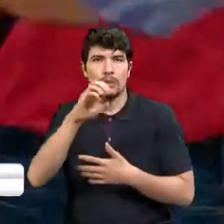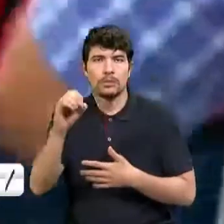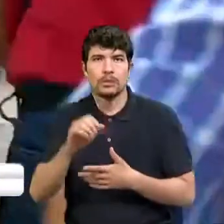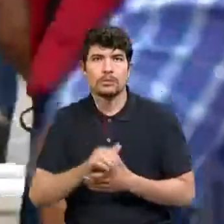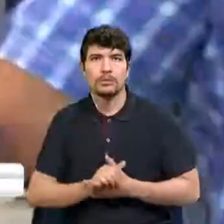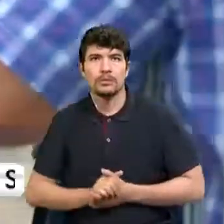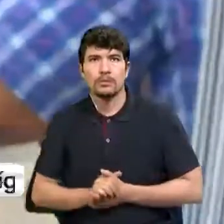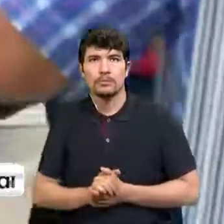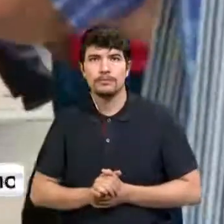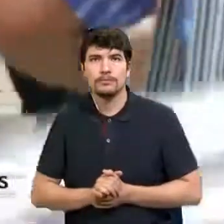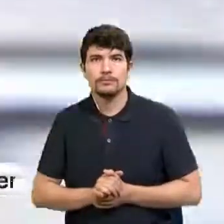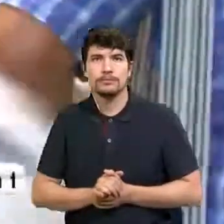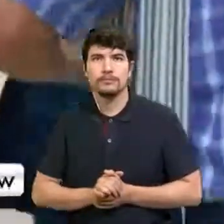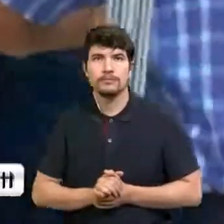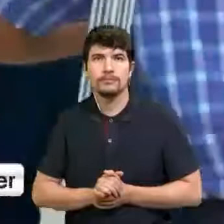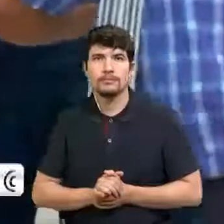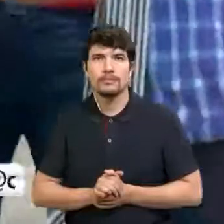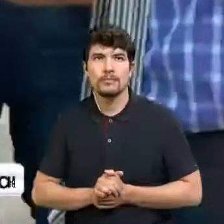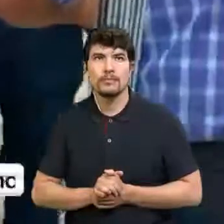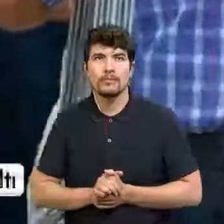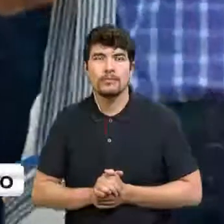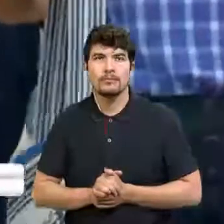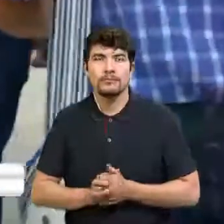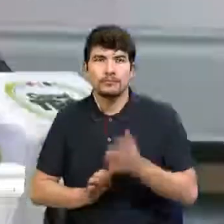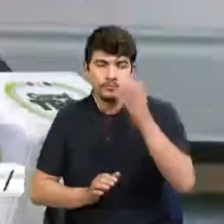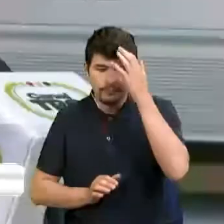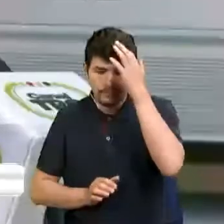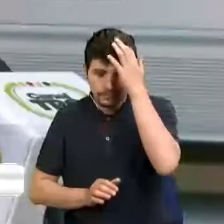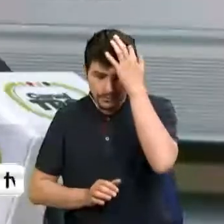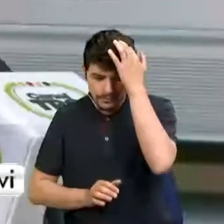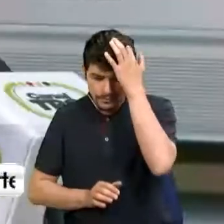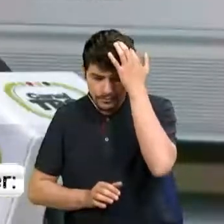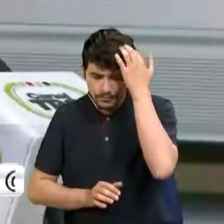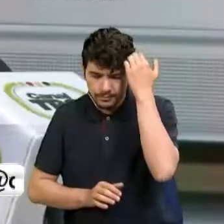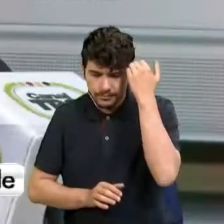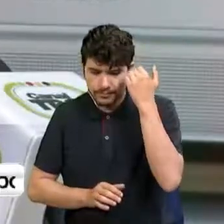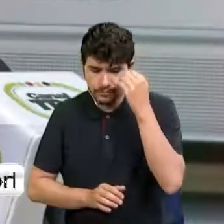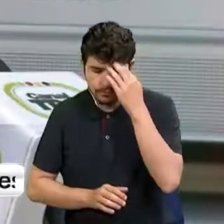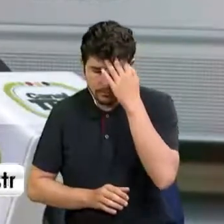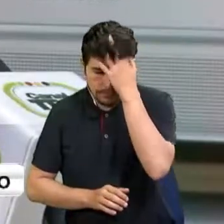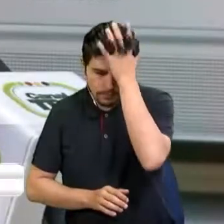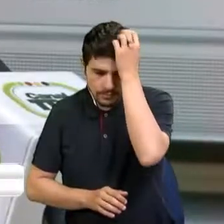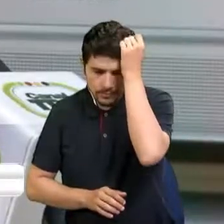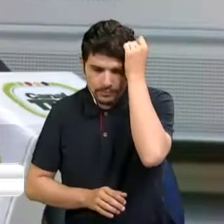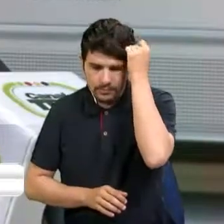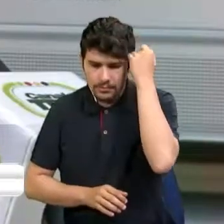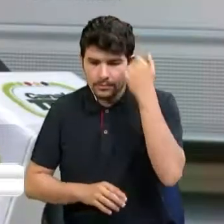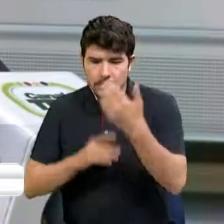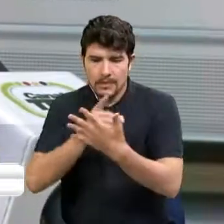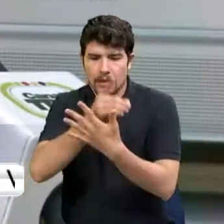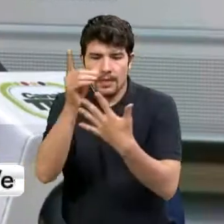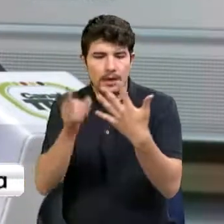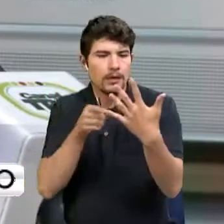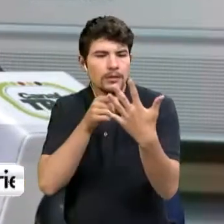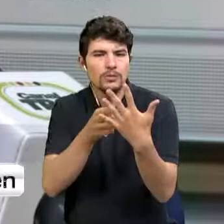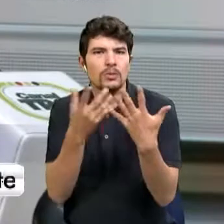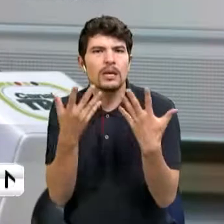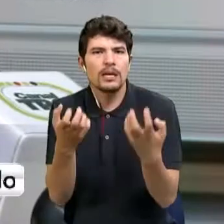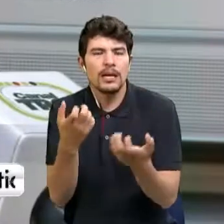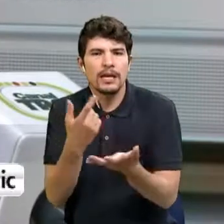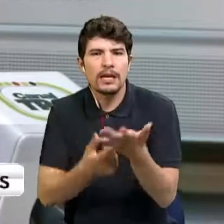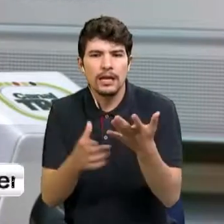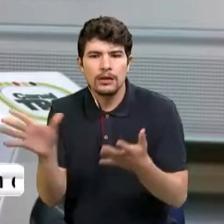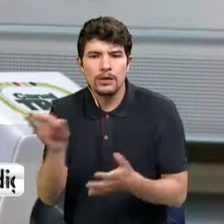que suman 83 millones 3 mil 800 pesos lo que la dian quiere es que los